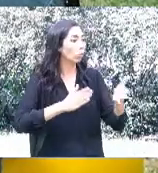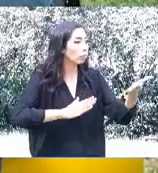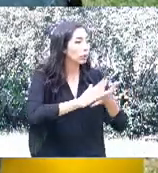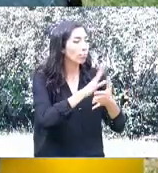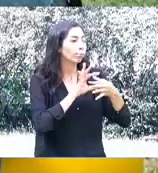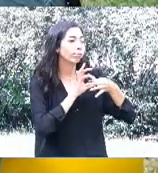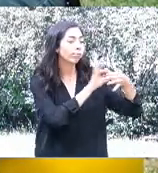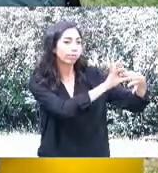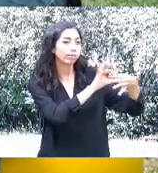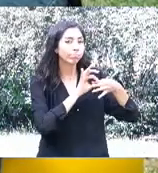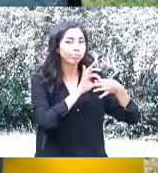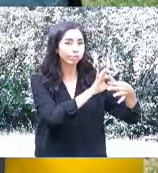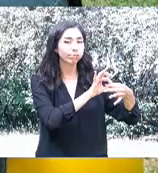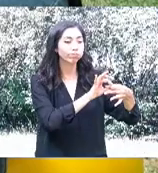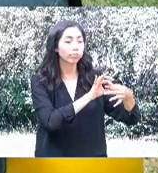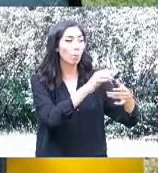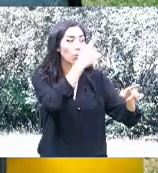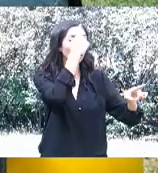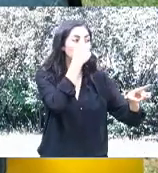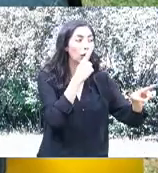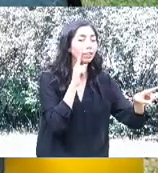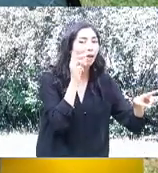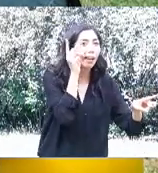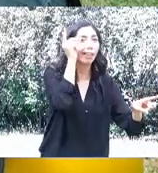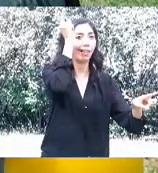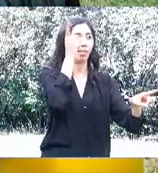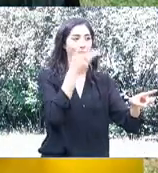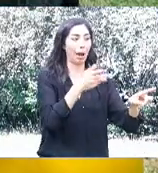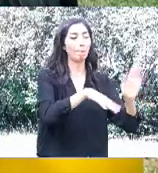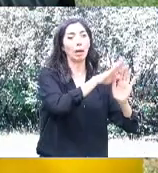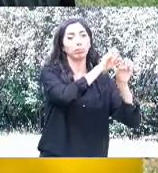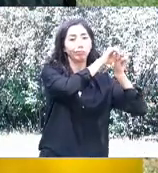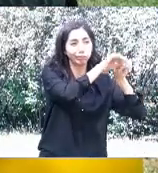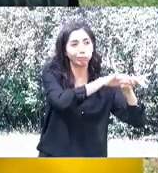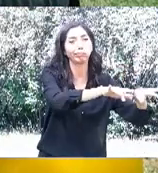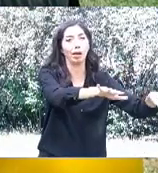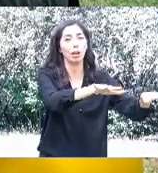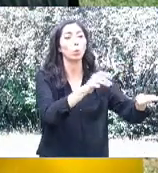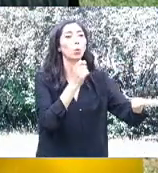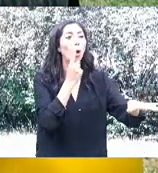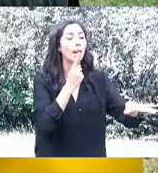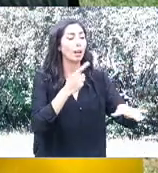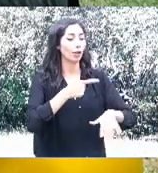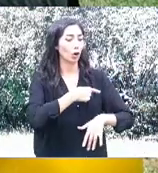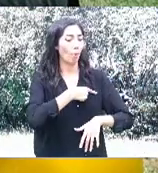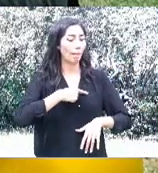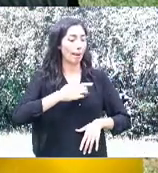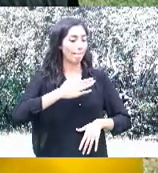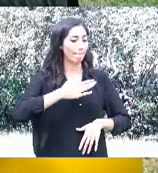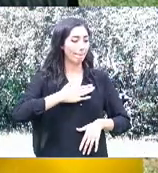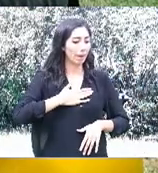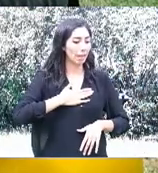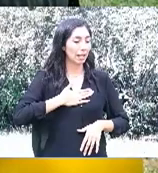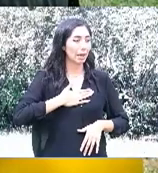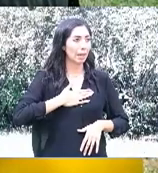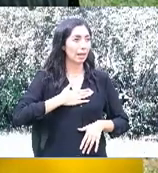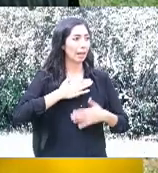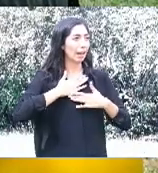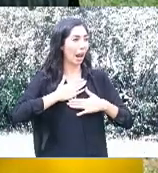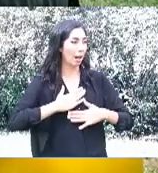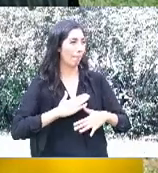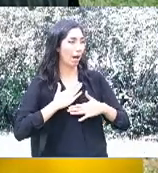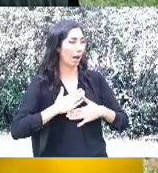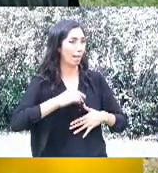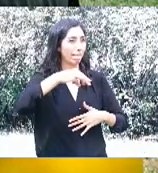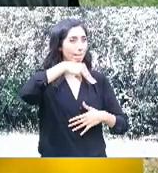a partir de una de las iniciativas del museo que ha sido más difundida que es mime en calma que es una jornada eh